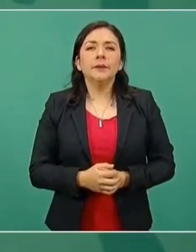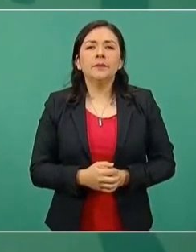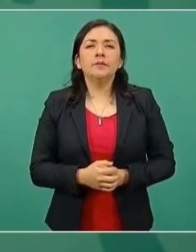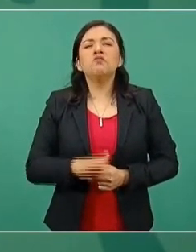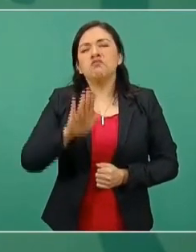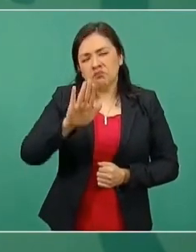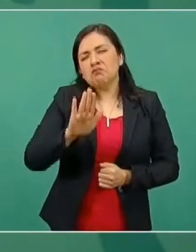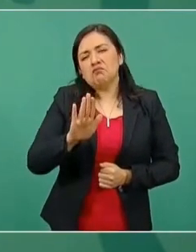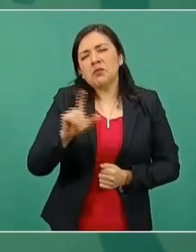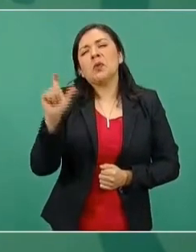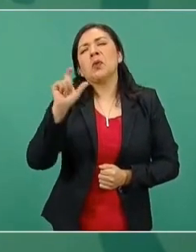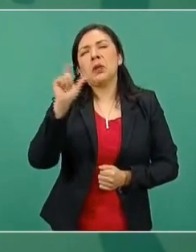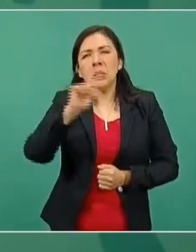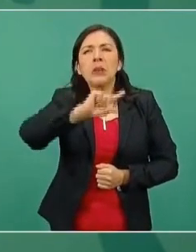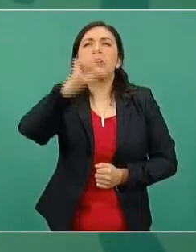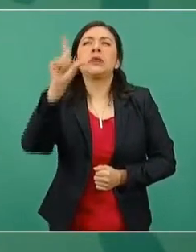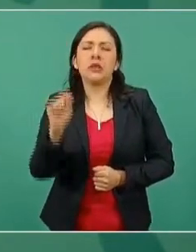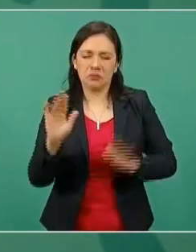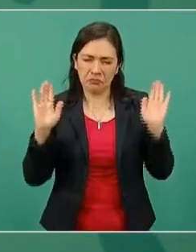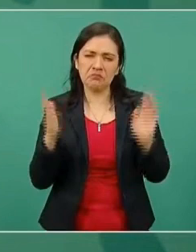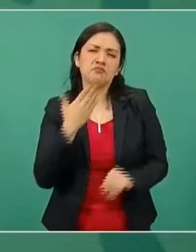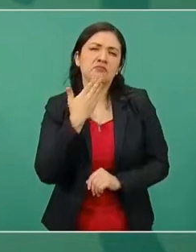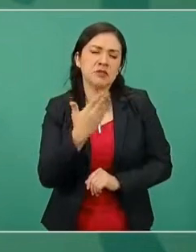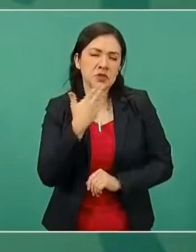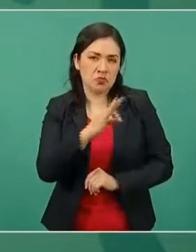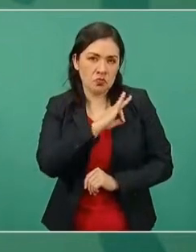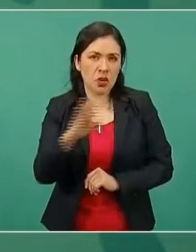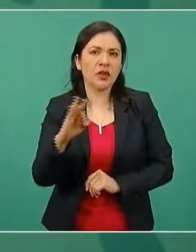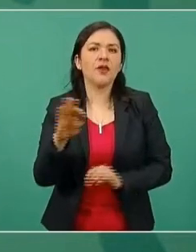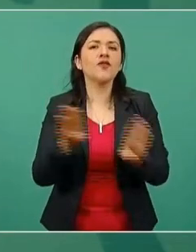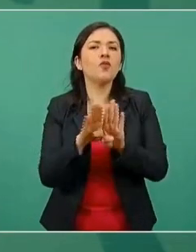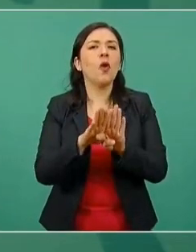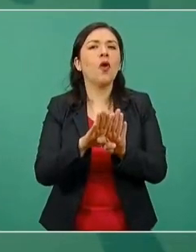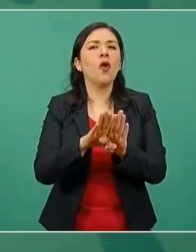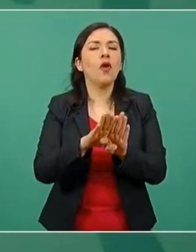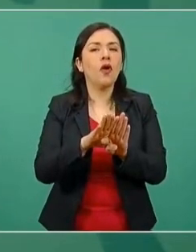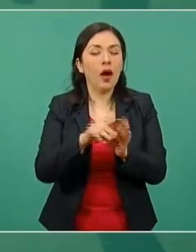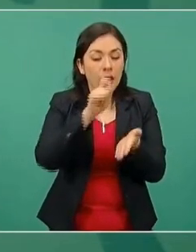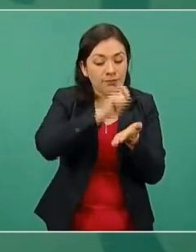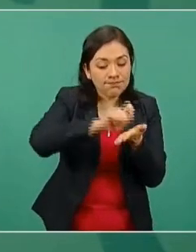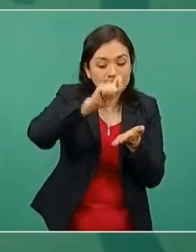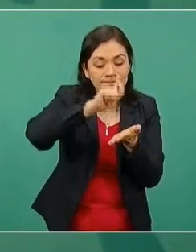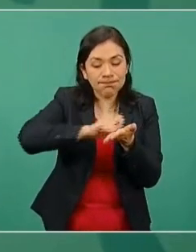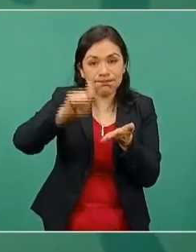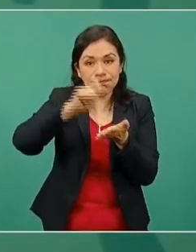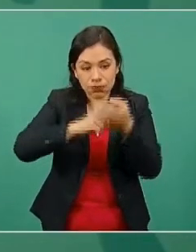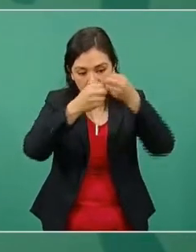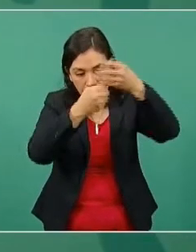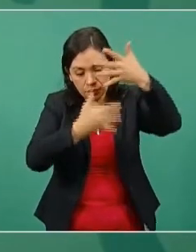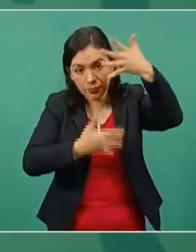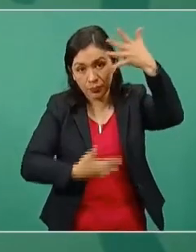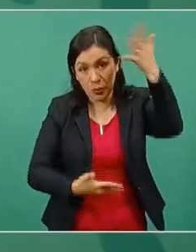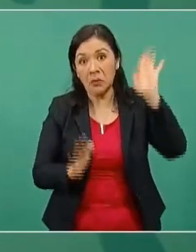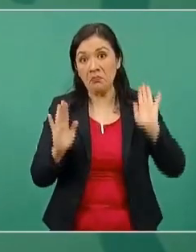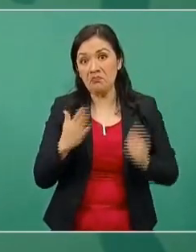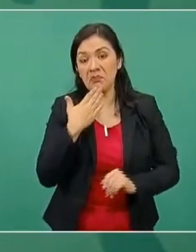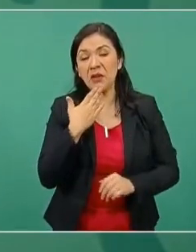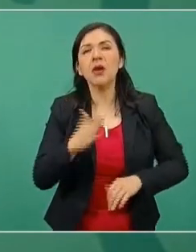Algún día pues, sería bueno ir apuntando todo esto, porque